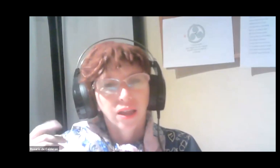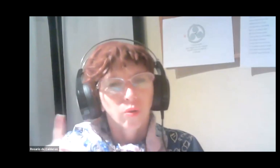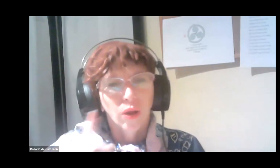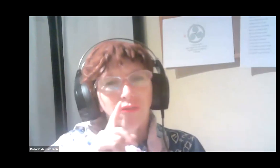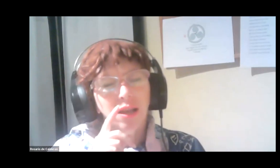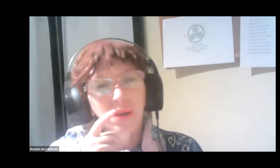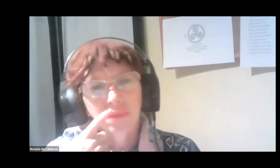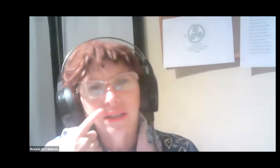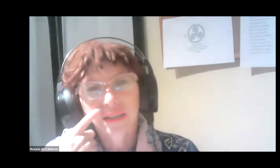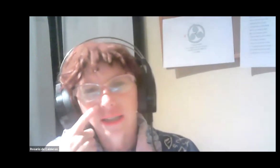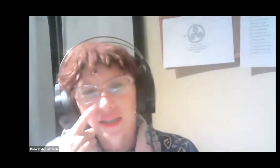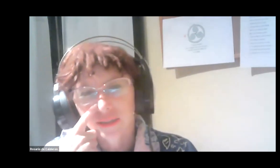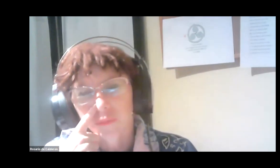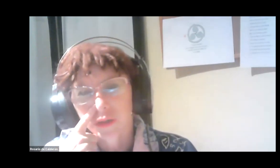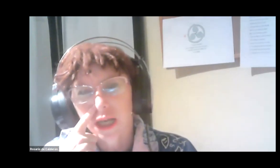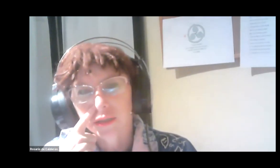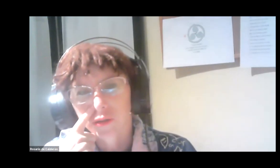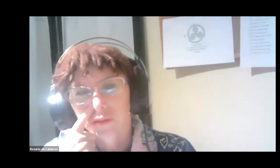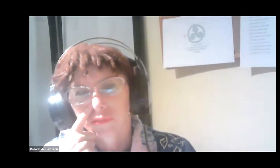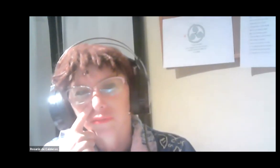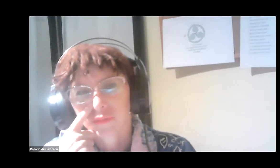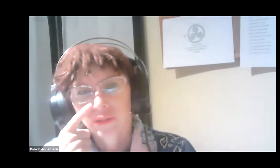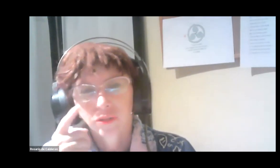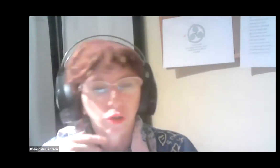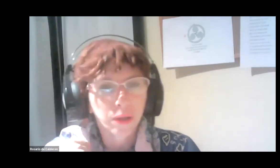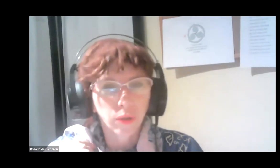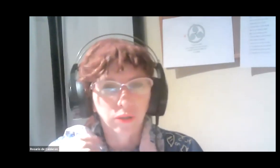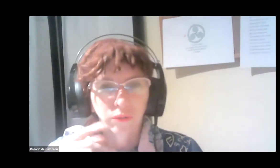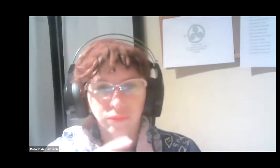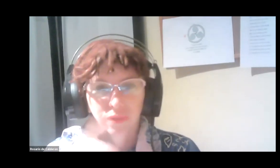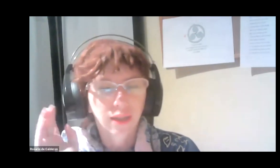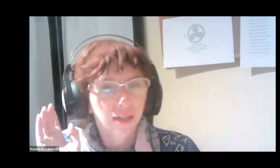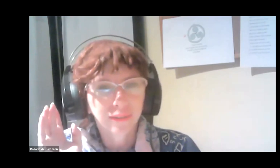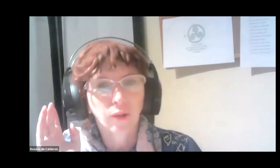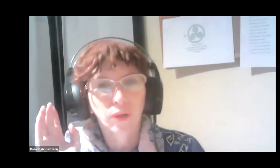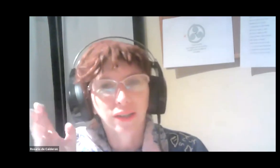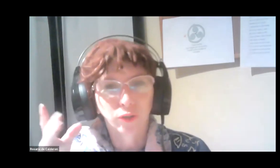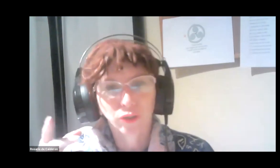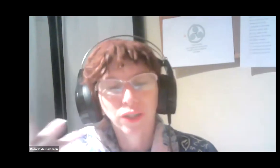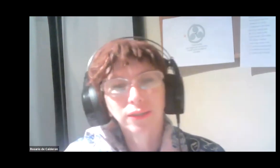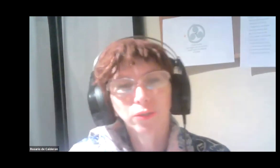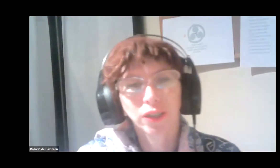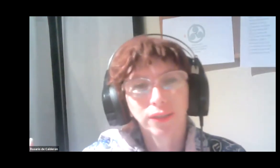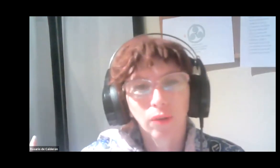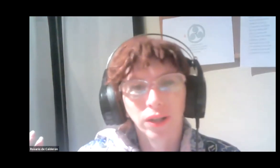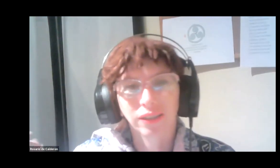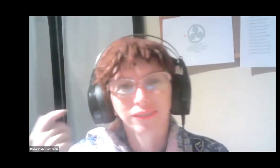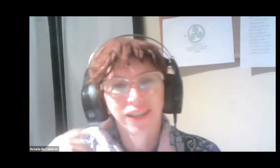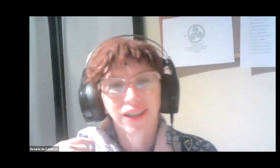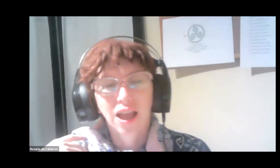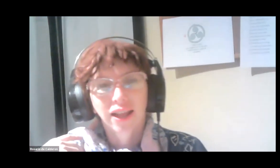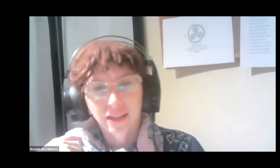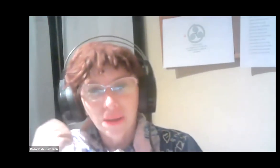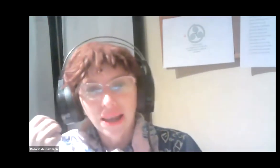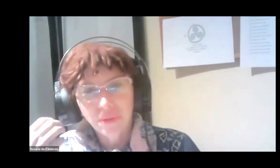cuál fue la palabra del día de ayer muchachos yo me acuerdo hurley se acuerda yo quiero saber si ustedes de acuerdo